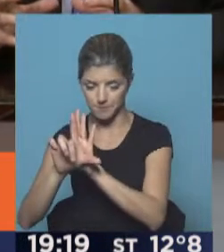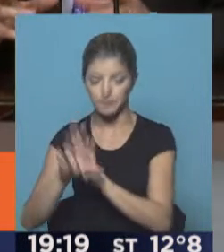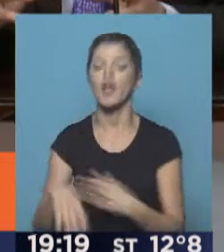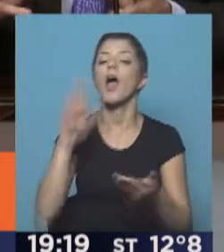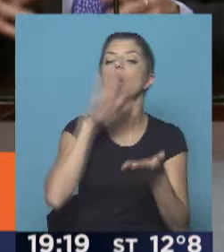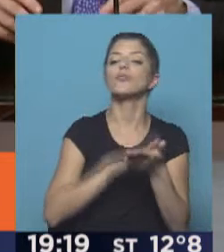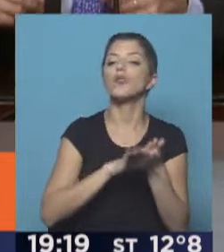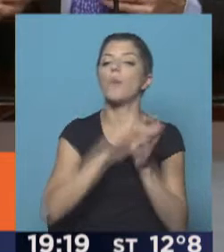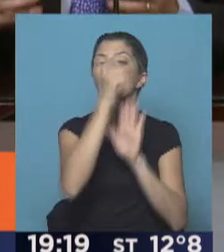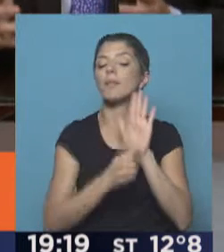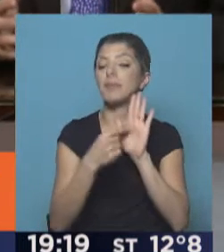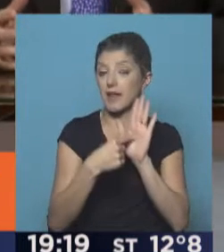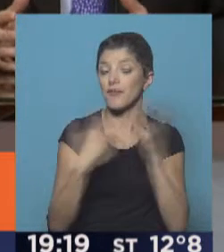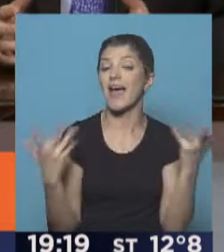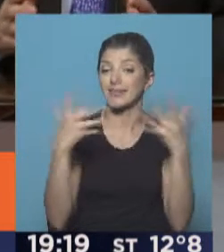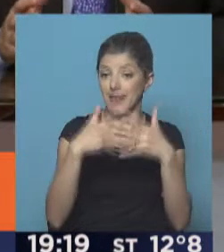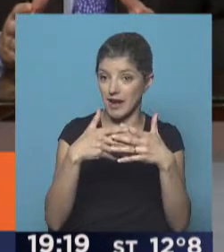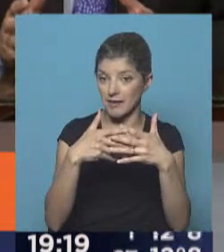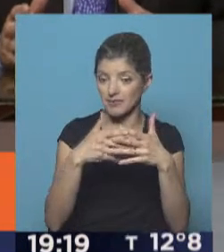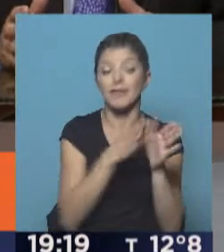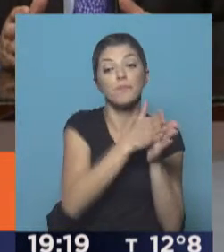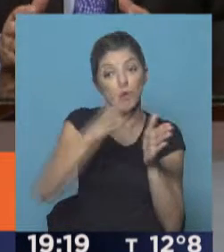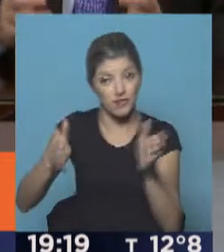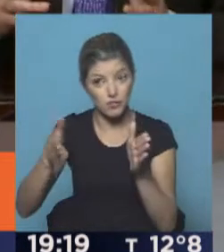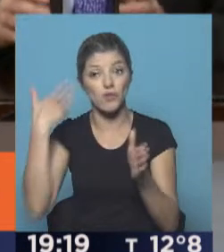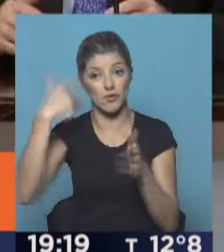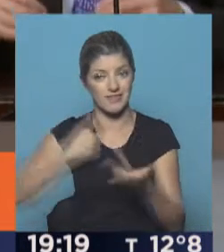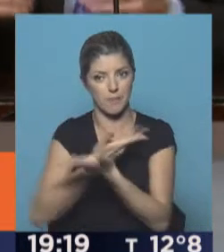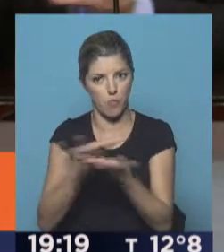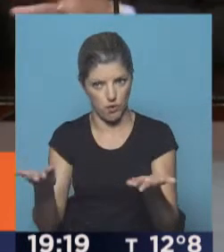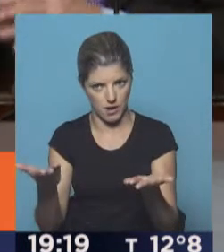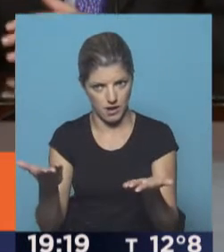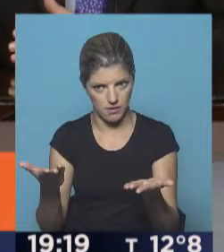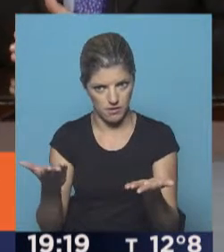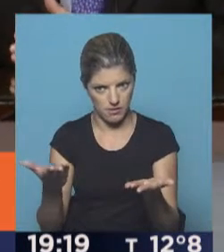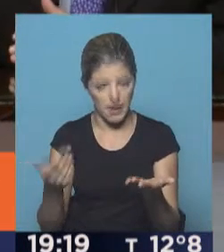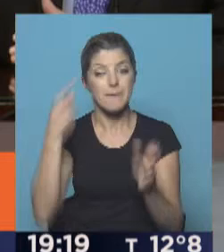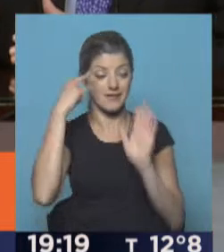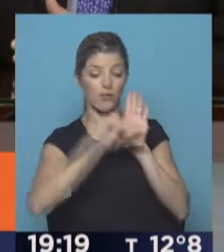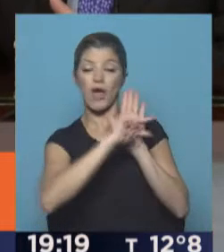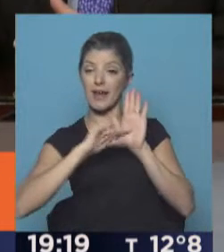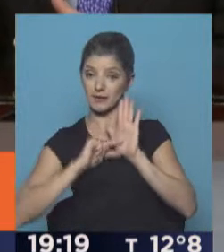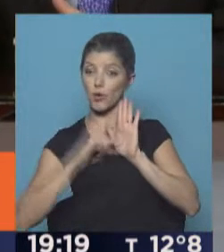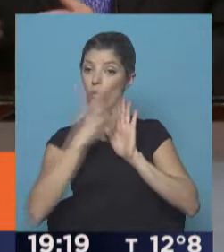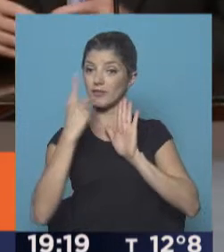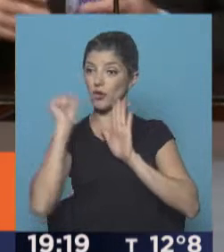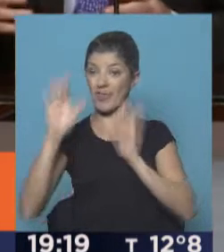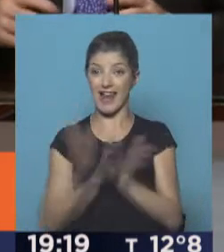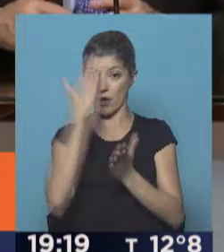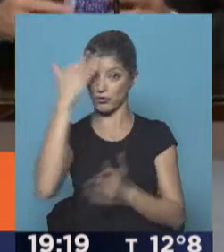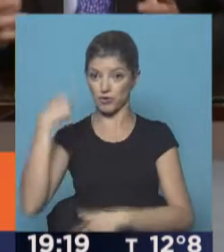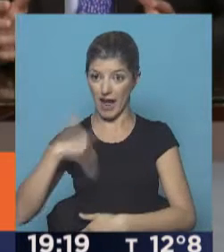tarifaria integral hay un proceso de audiencia pública no vinculante a los efectos del artículo 42 de la Constitución, que es de